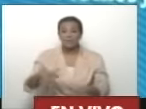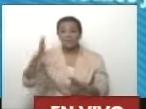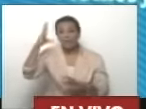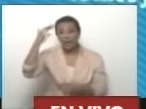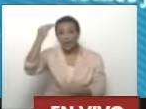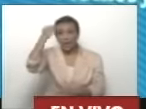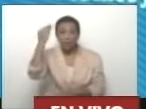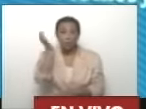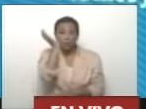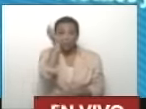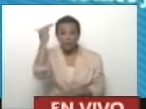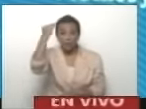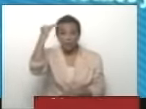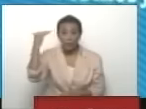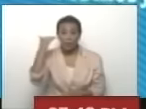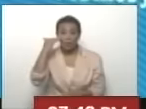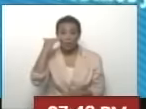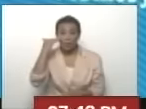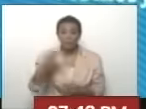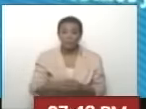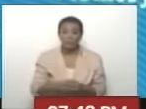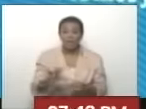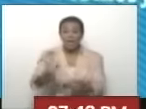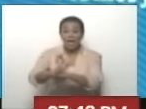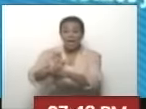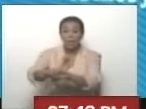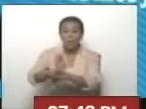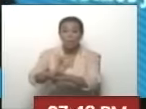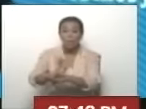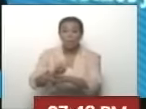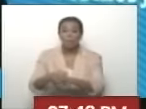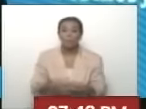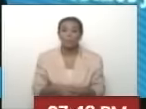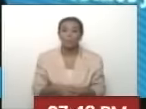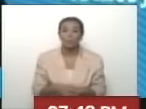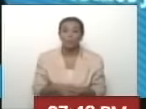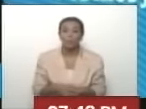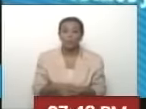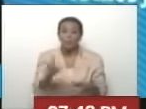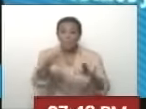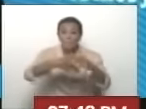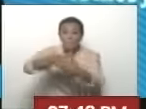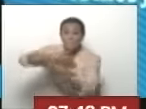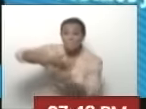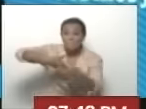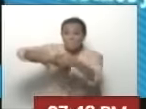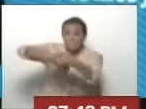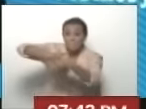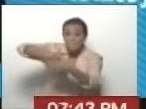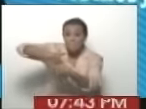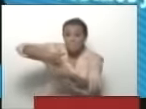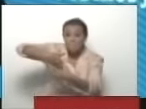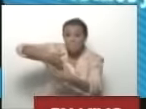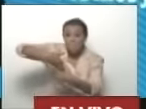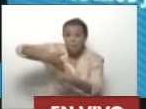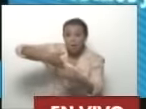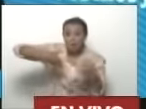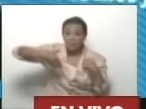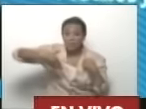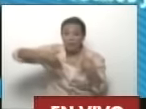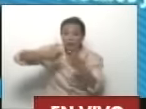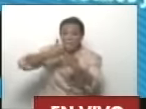Ecuador, nuestra hermana en la Gran Colombia, Ecuador. Porque el gran mapa histórico de nuestros